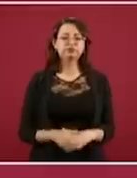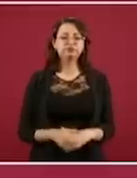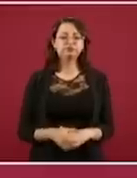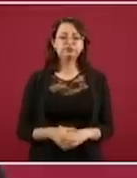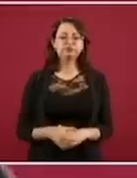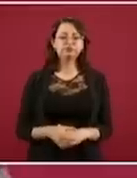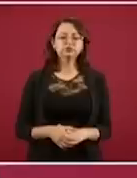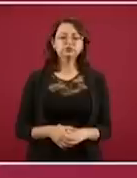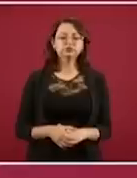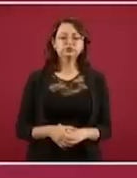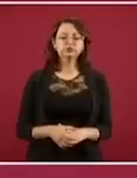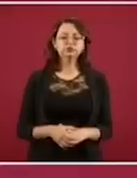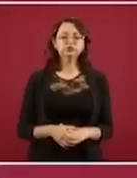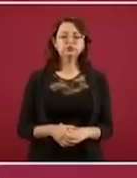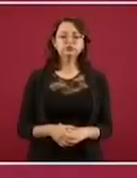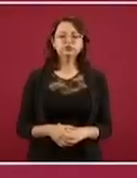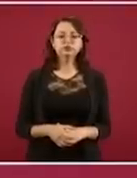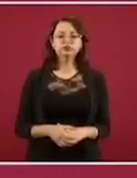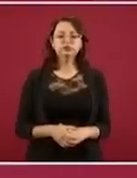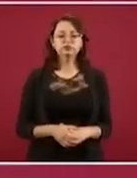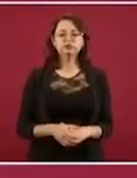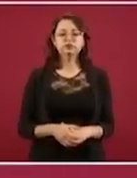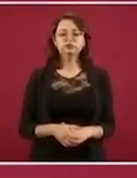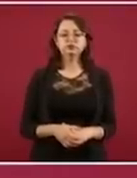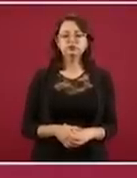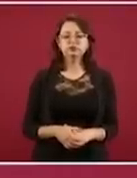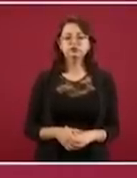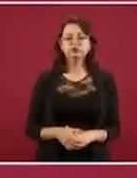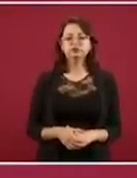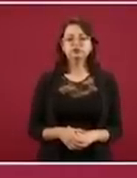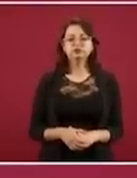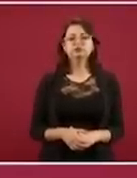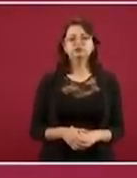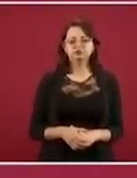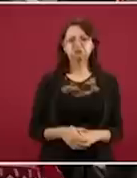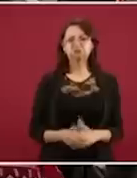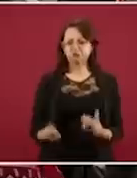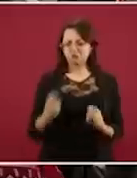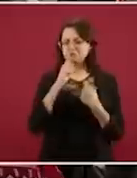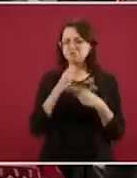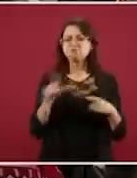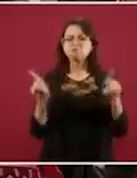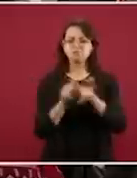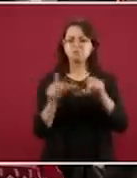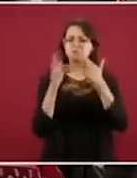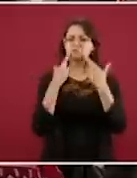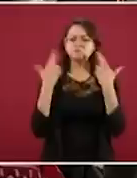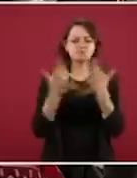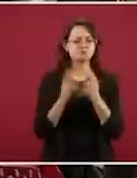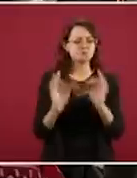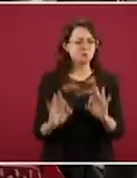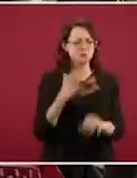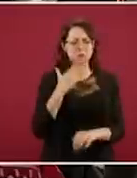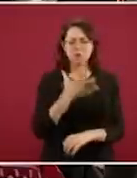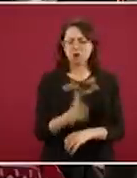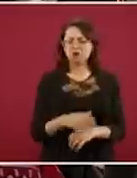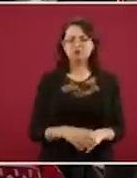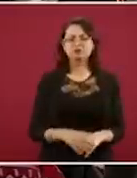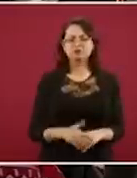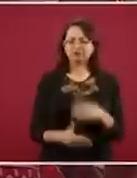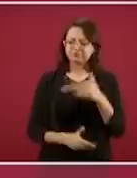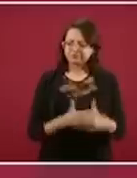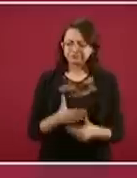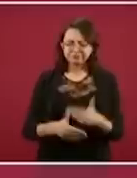Y tengo el informe de que fue muy buena también esa reunión. Entonces, ahí